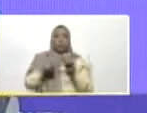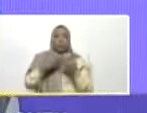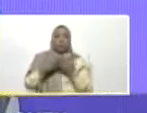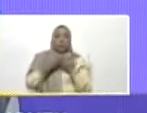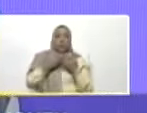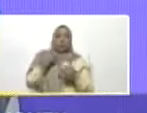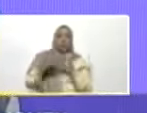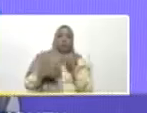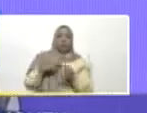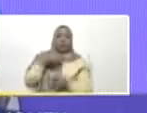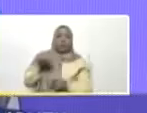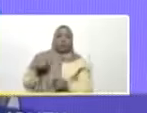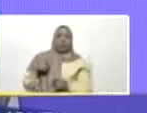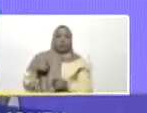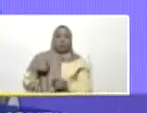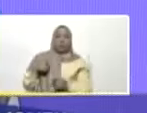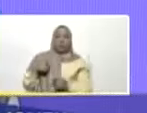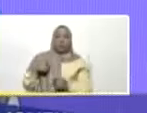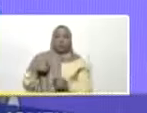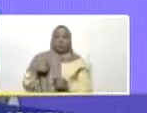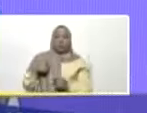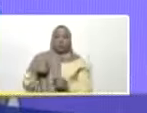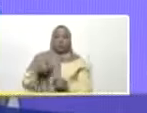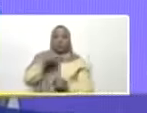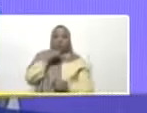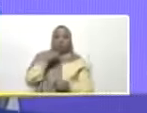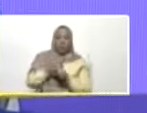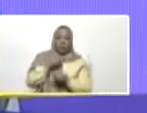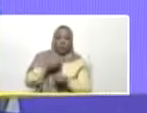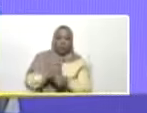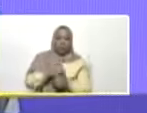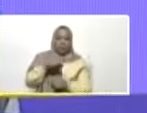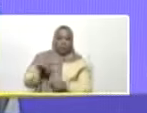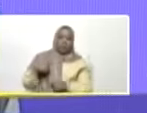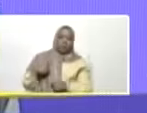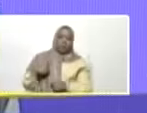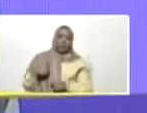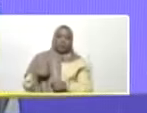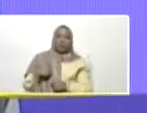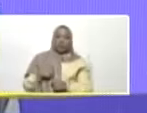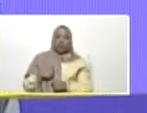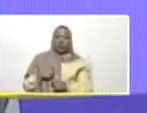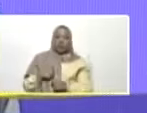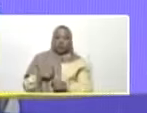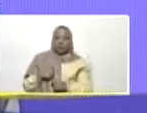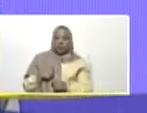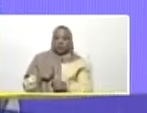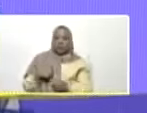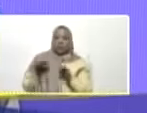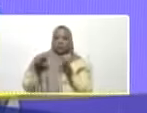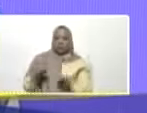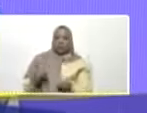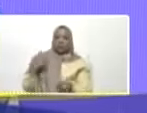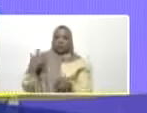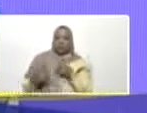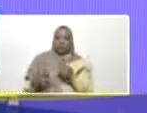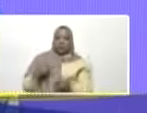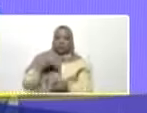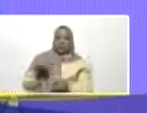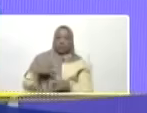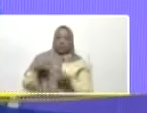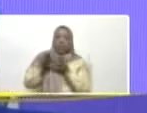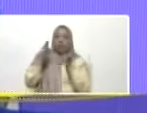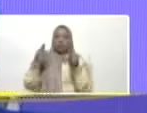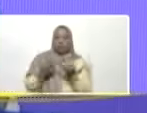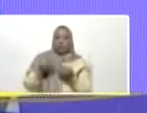ese problema mi generación se enfrentó a ese problema y vi compañeros enloquecer perder la familia